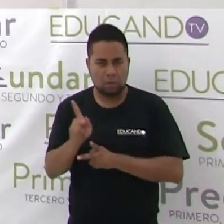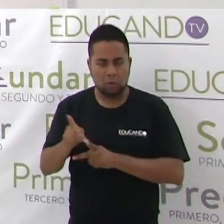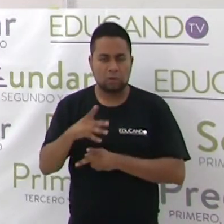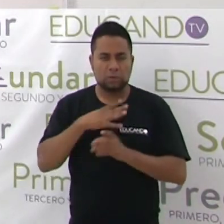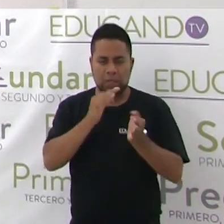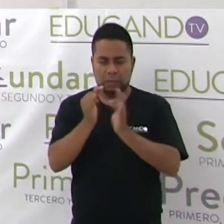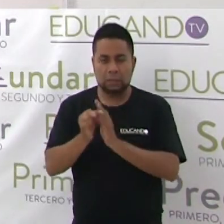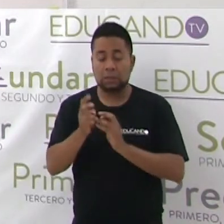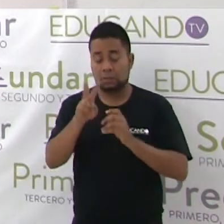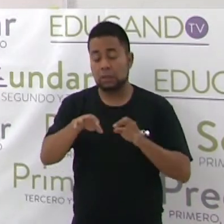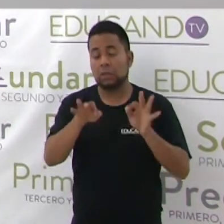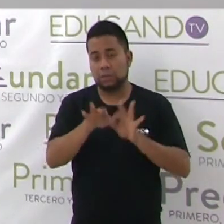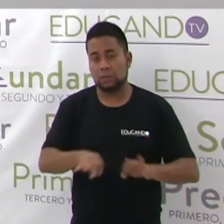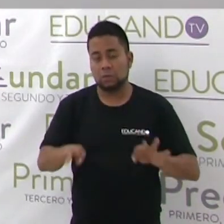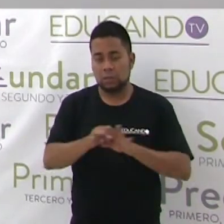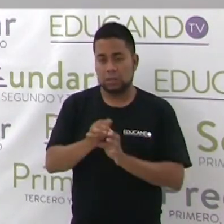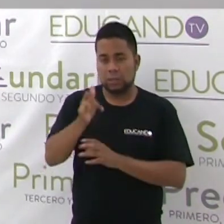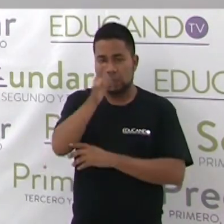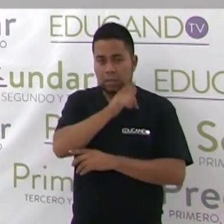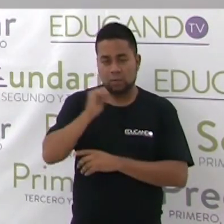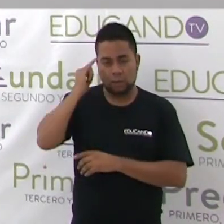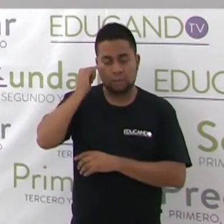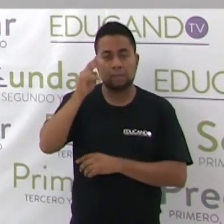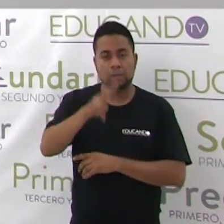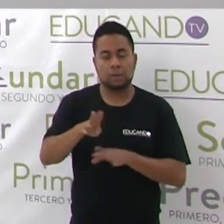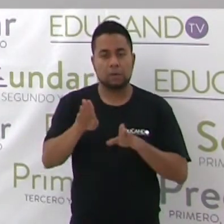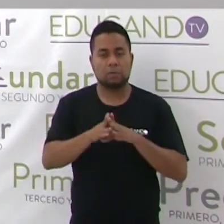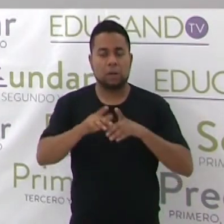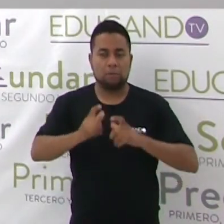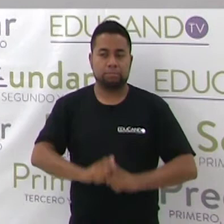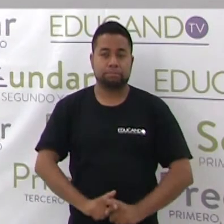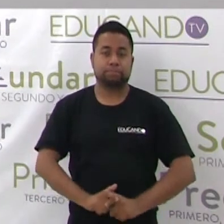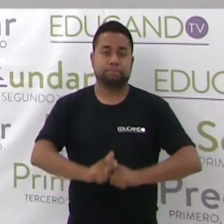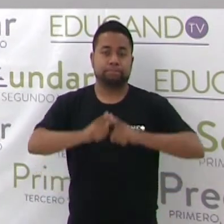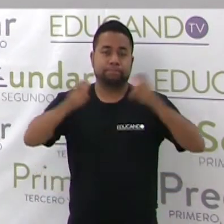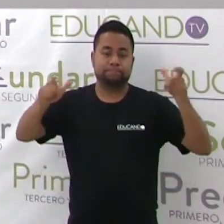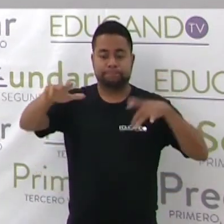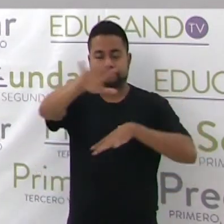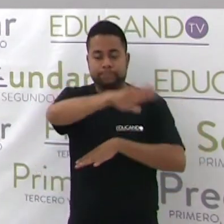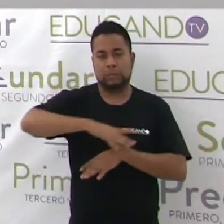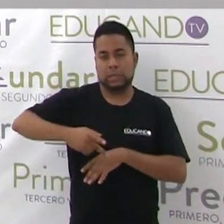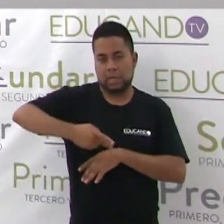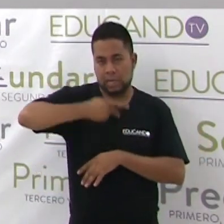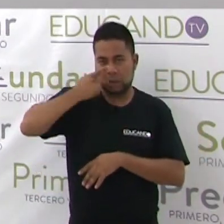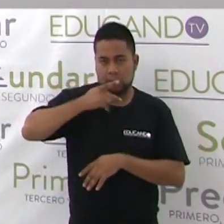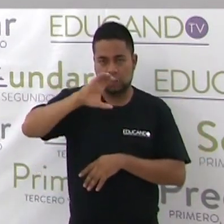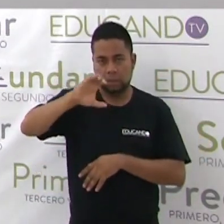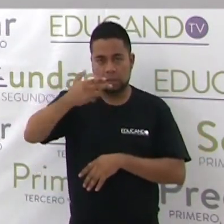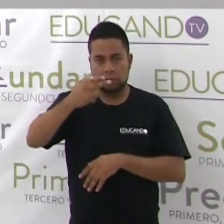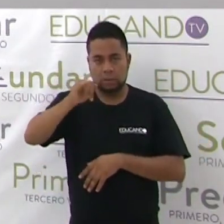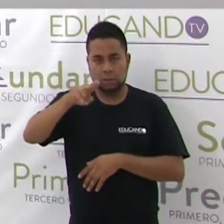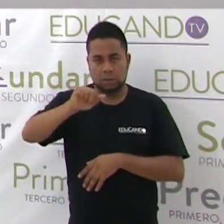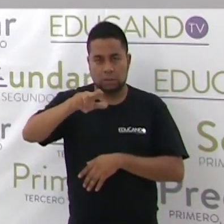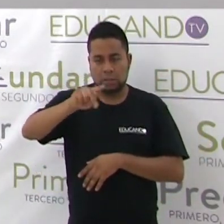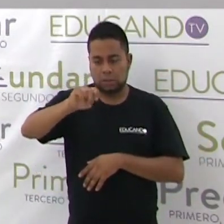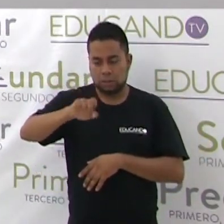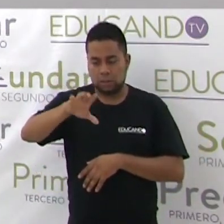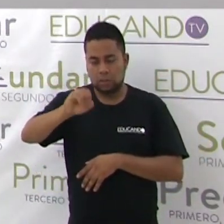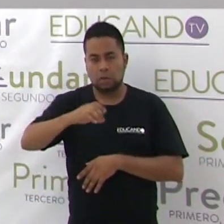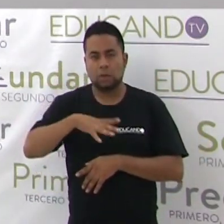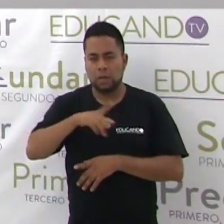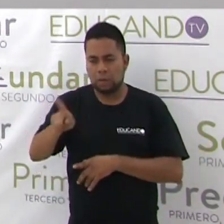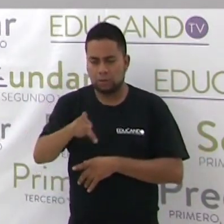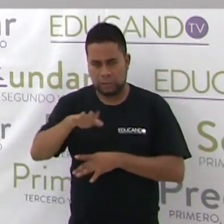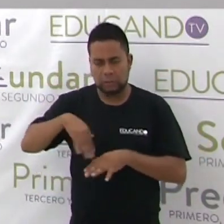es esta lengua. Es muy, muy amplia la zona en donde se habla el chinanteco y hay comunidades que, como